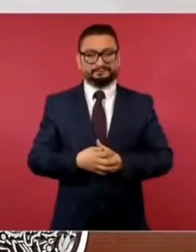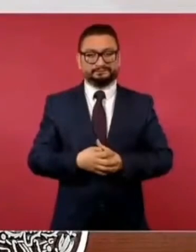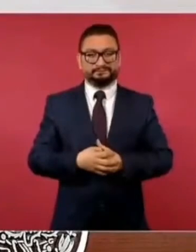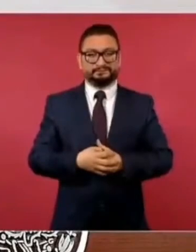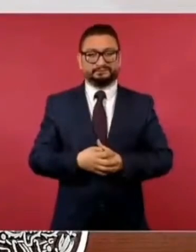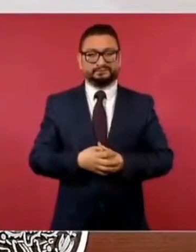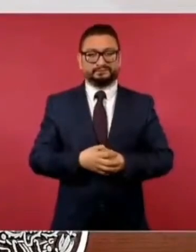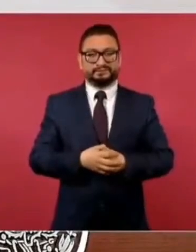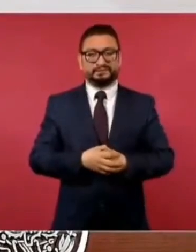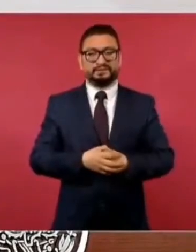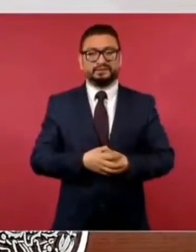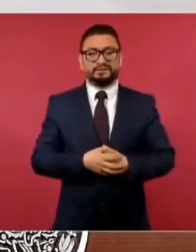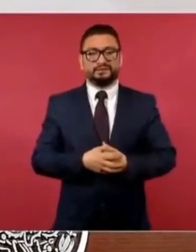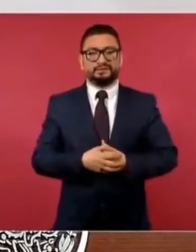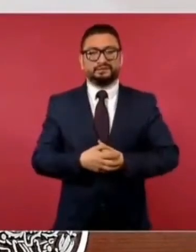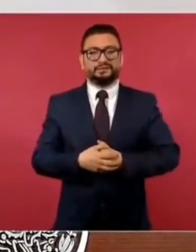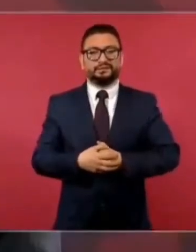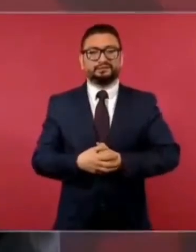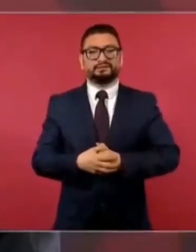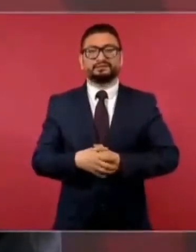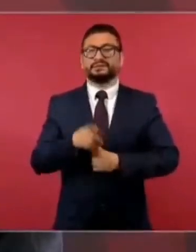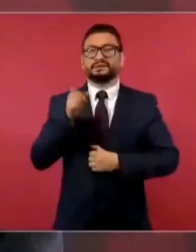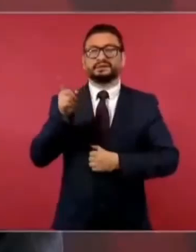que decía el señor,